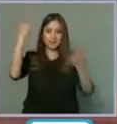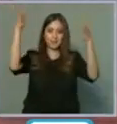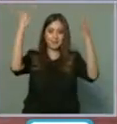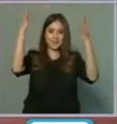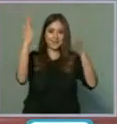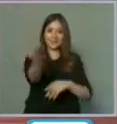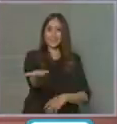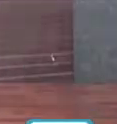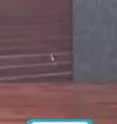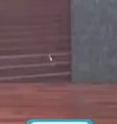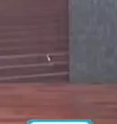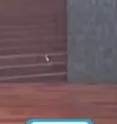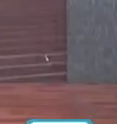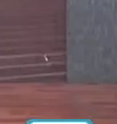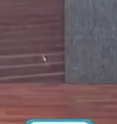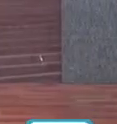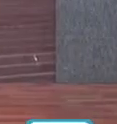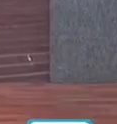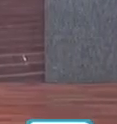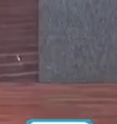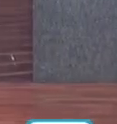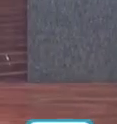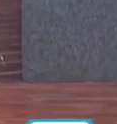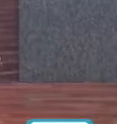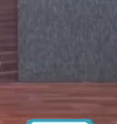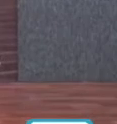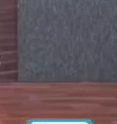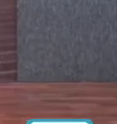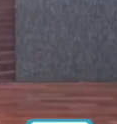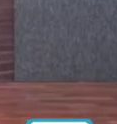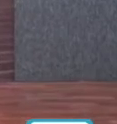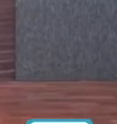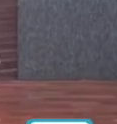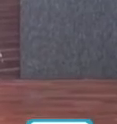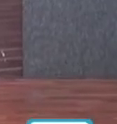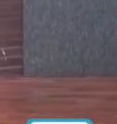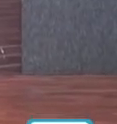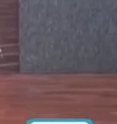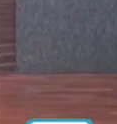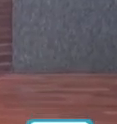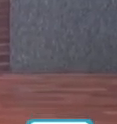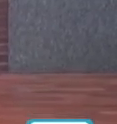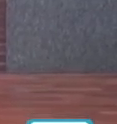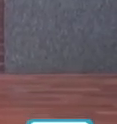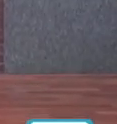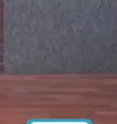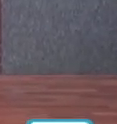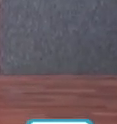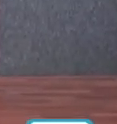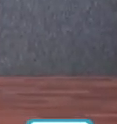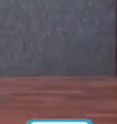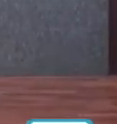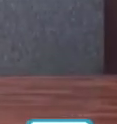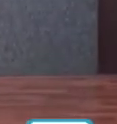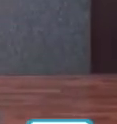mago! Gracias, gracias, gracias. Maestro, música. Más